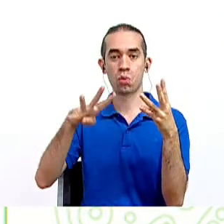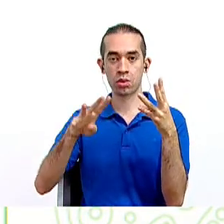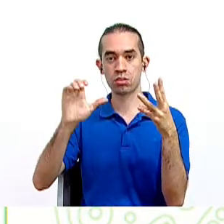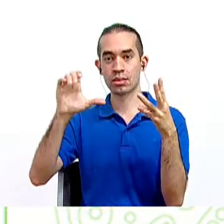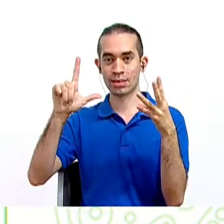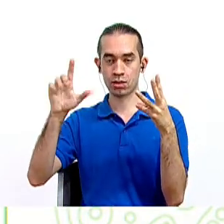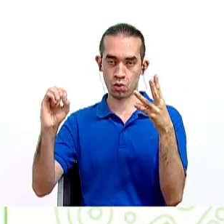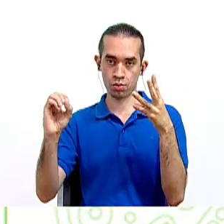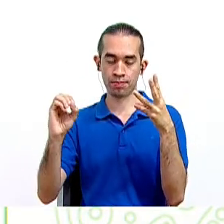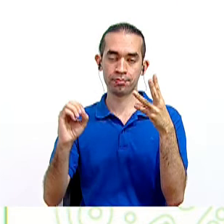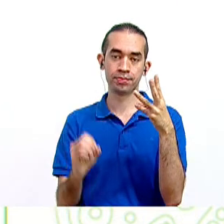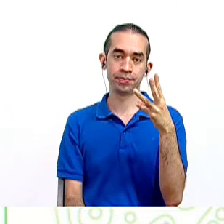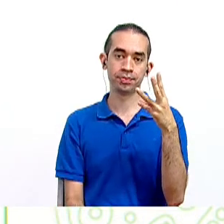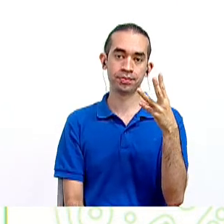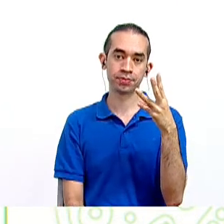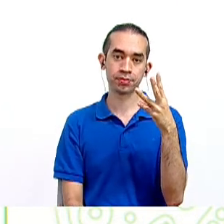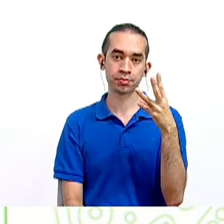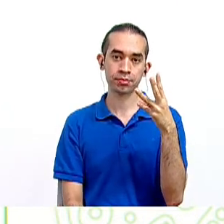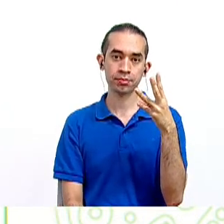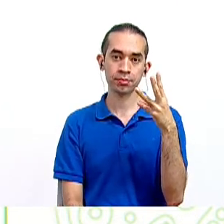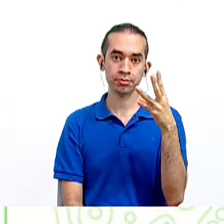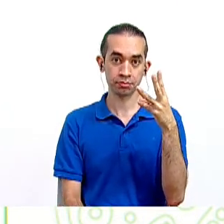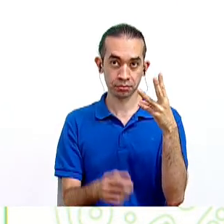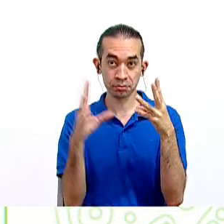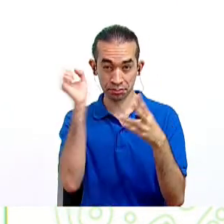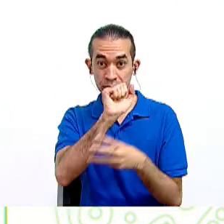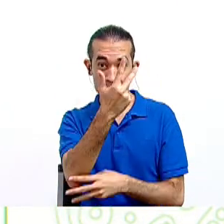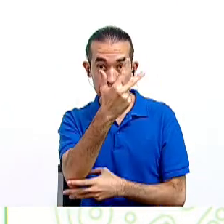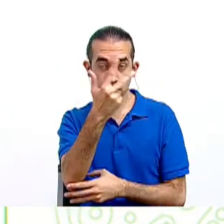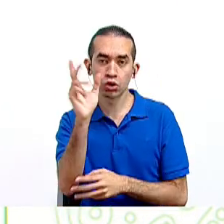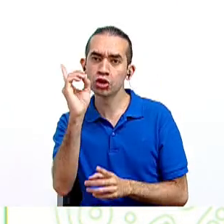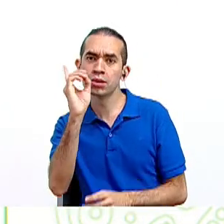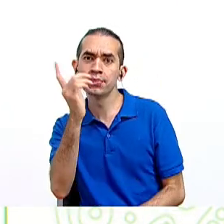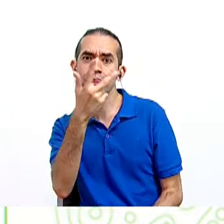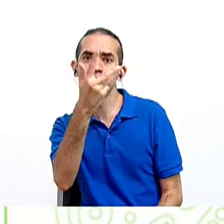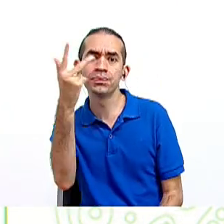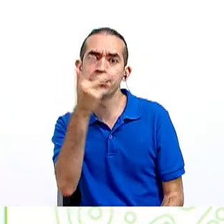de amonio. ¿Ya vieron los ternarios?